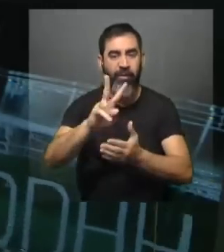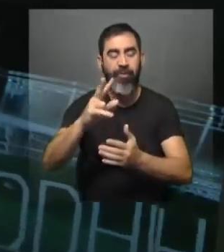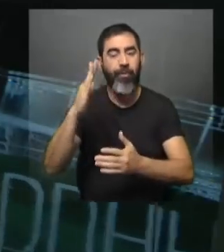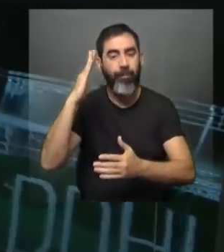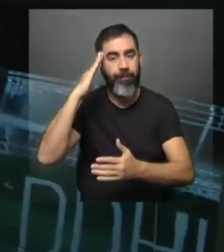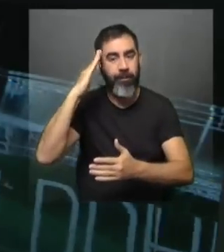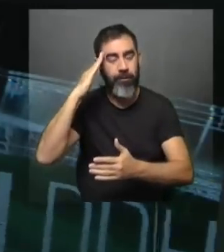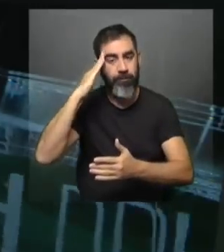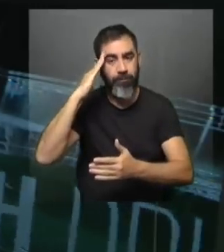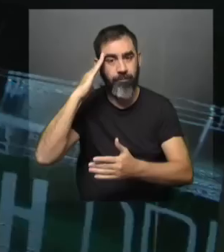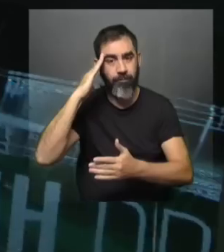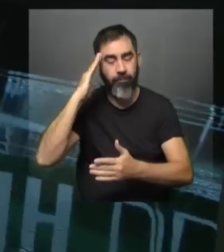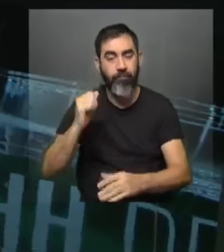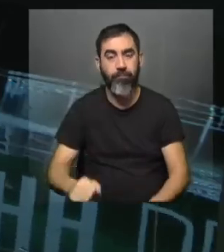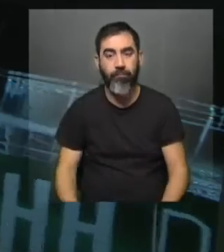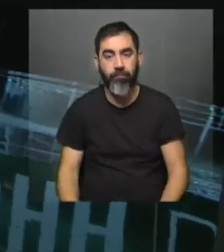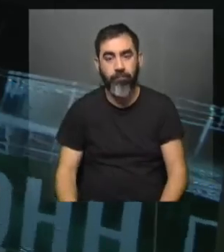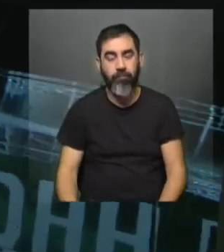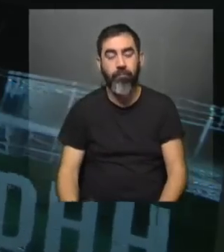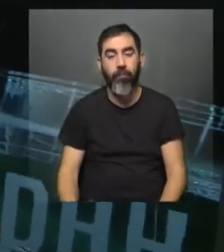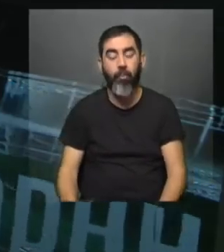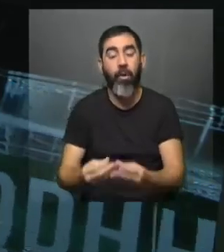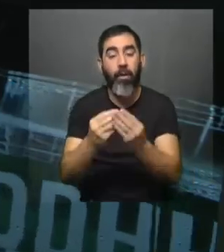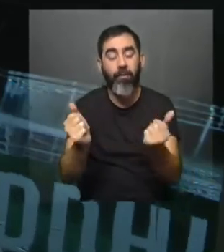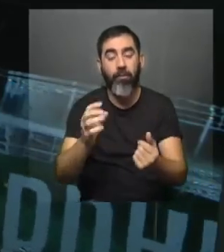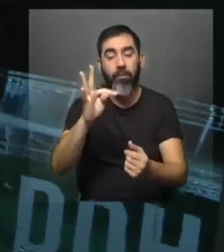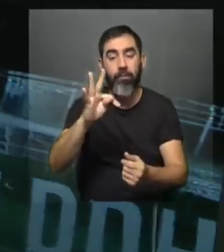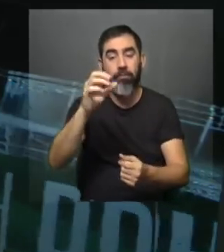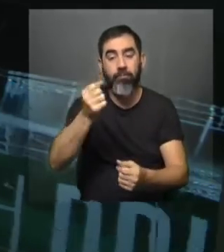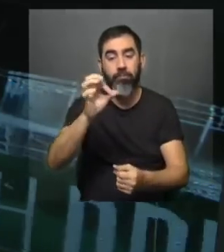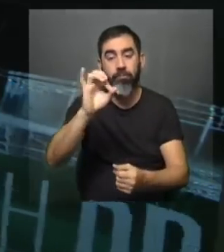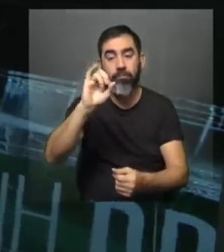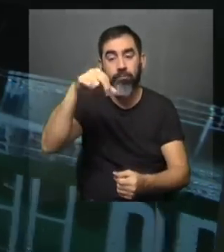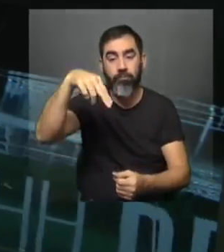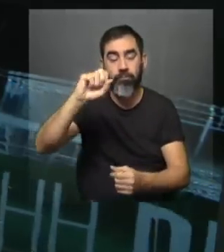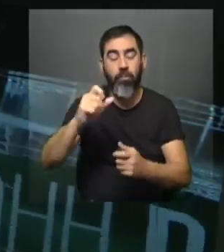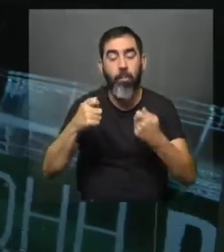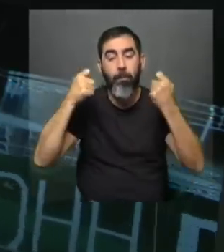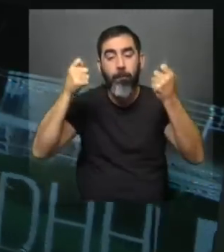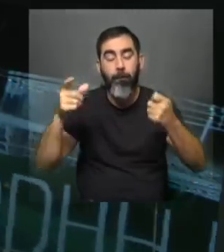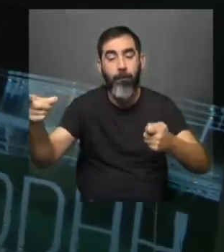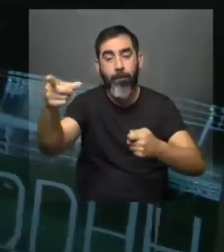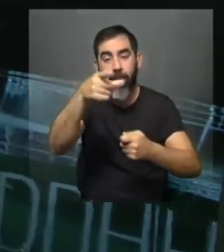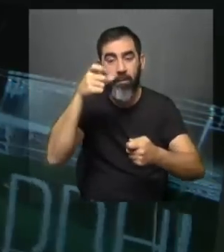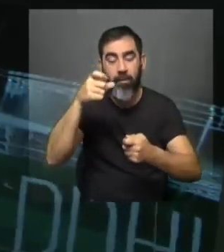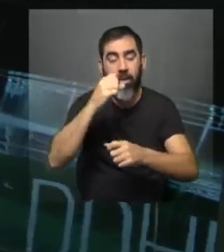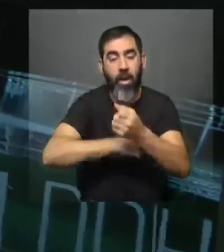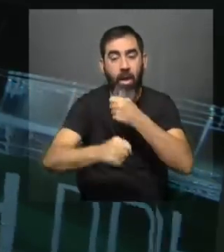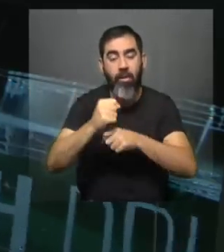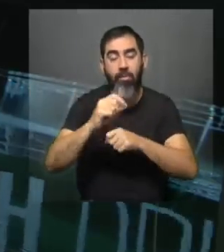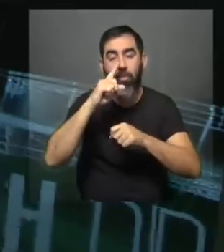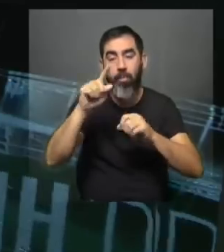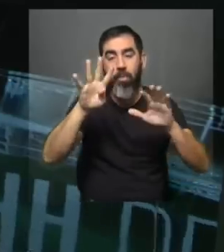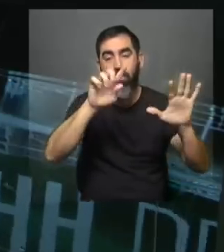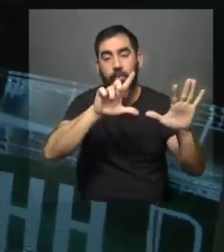dos militares que condenados por la desaparición forzada del militante comunista Oscar tacino en el año